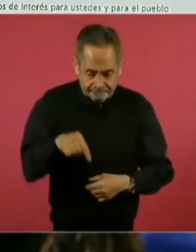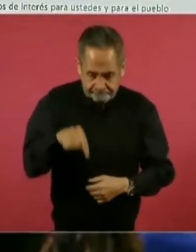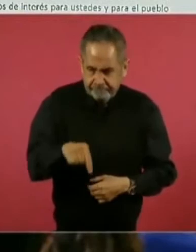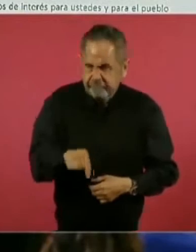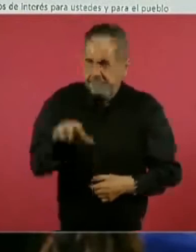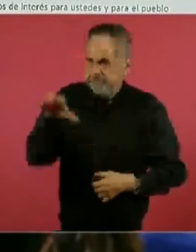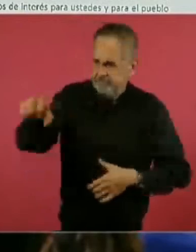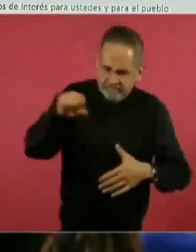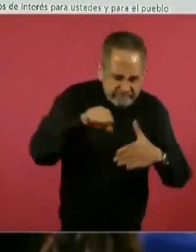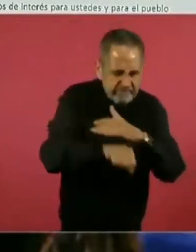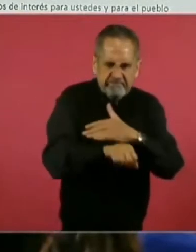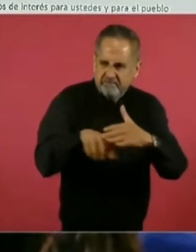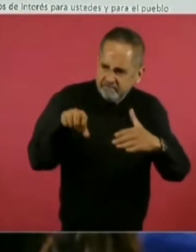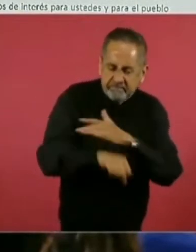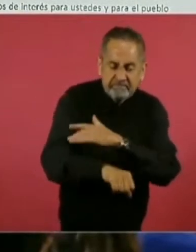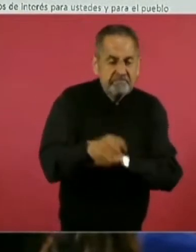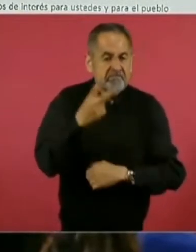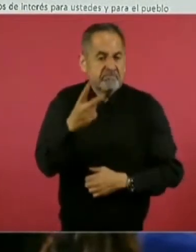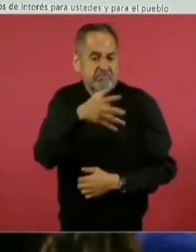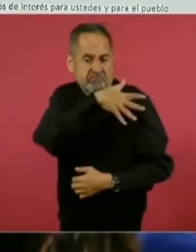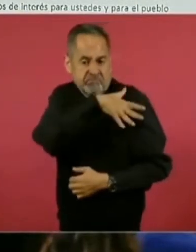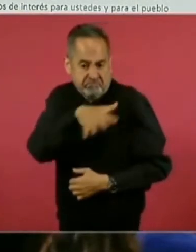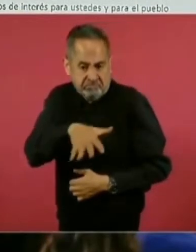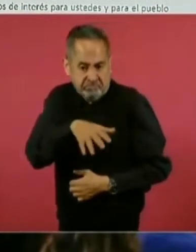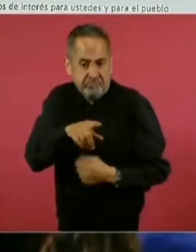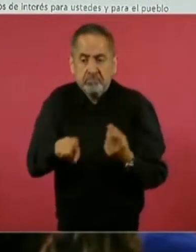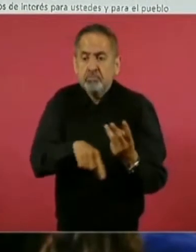Dos generales y un elemento de la Marina.